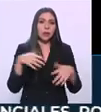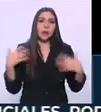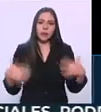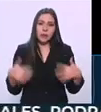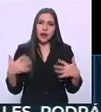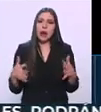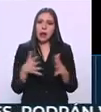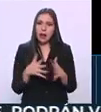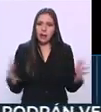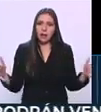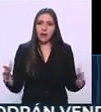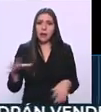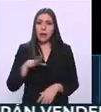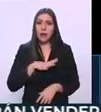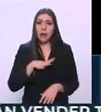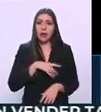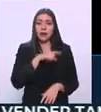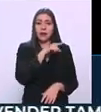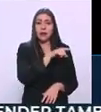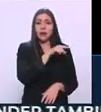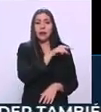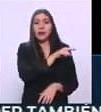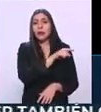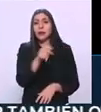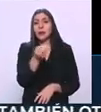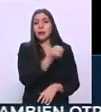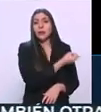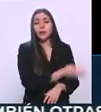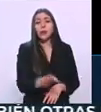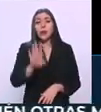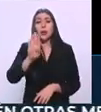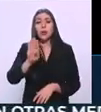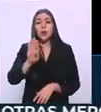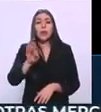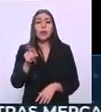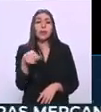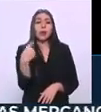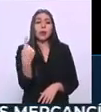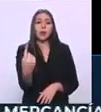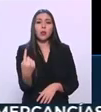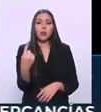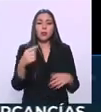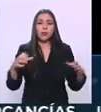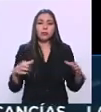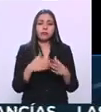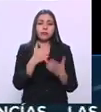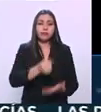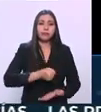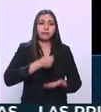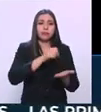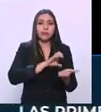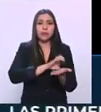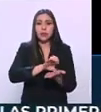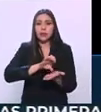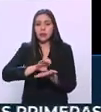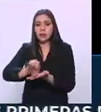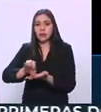Nos encontramos con 91 fideicomisos, se dice pronto, pero es un mundo.